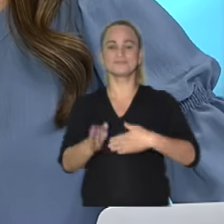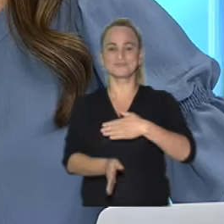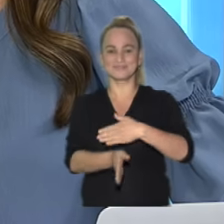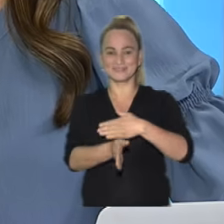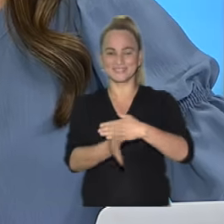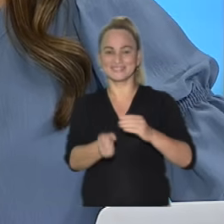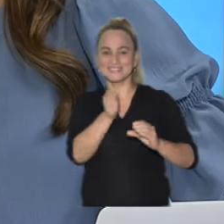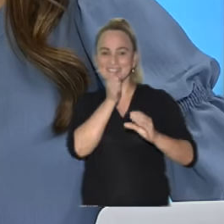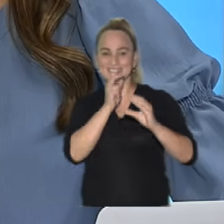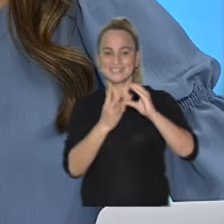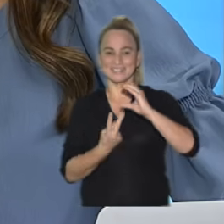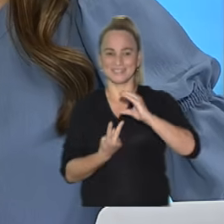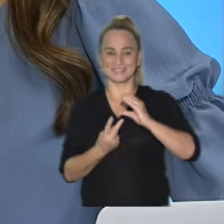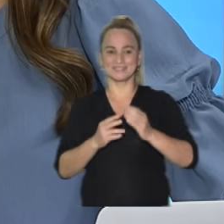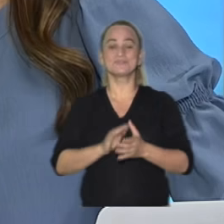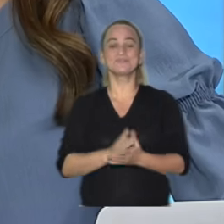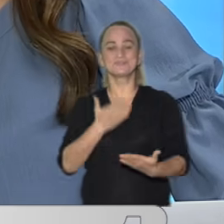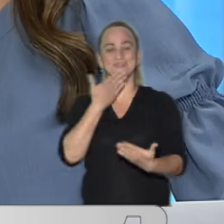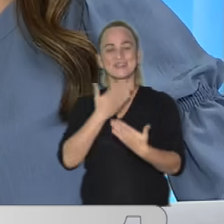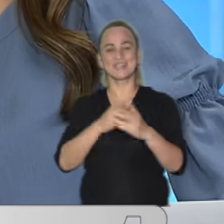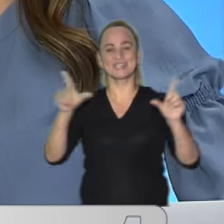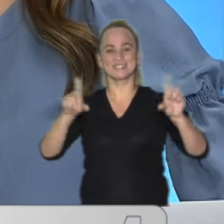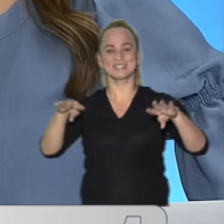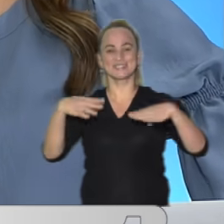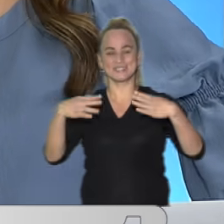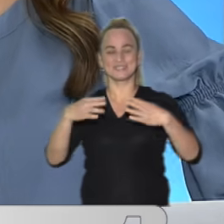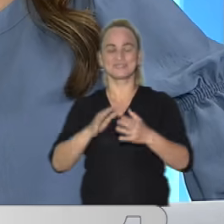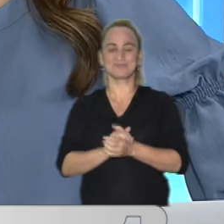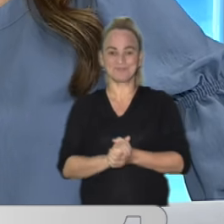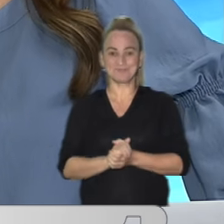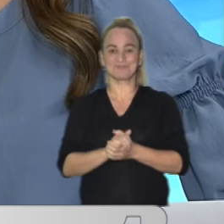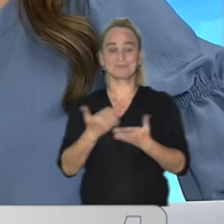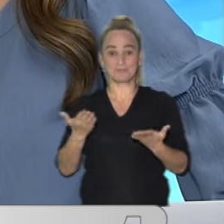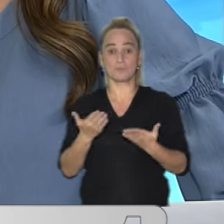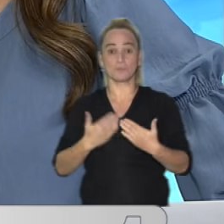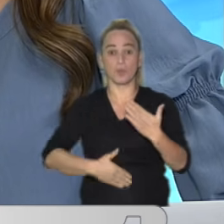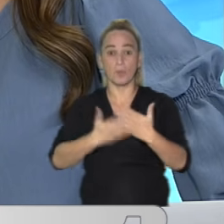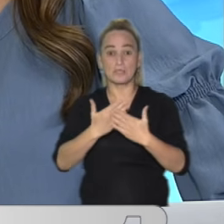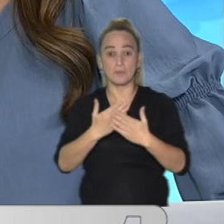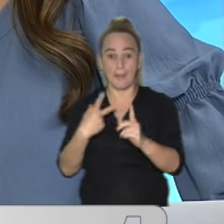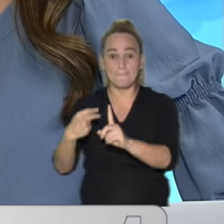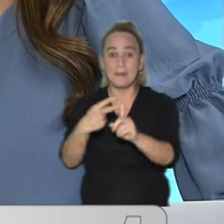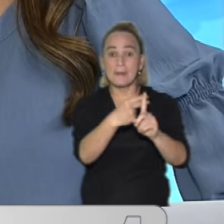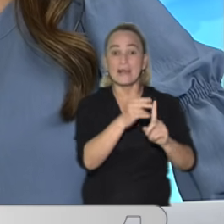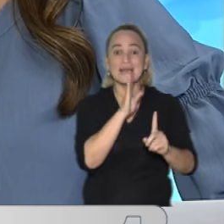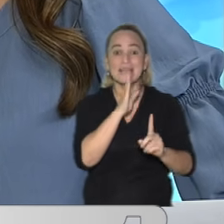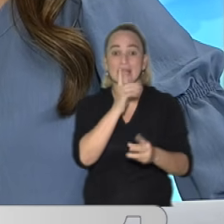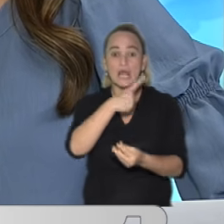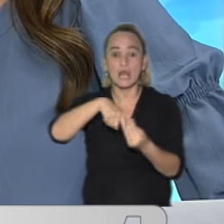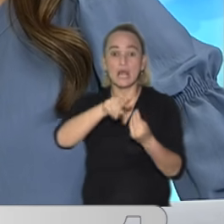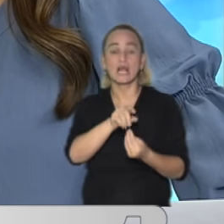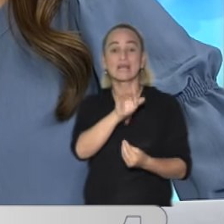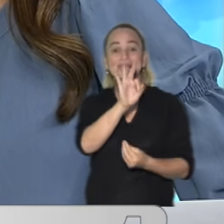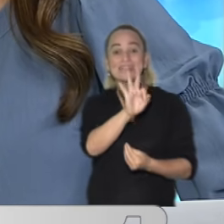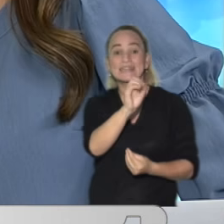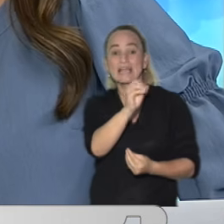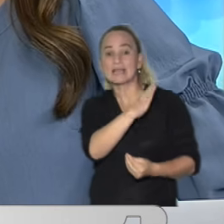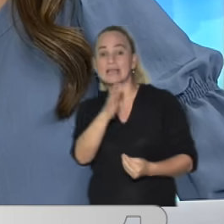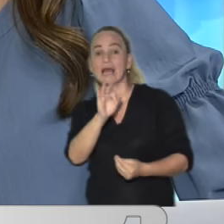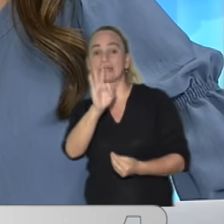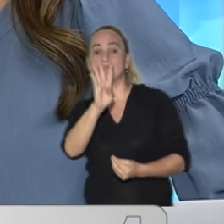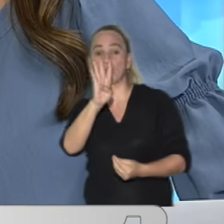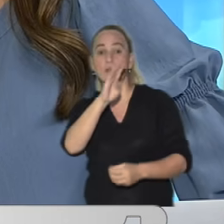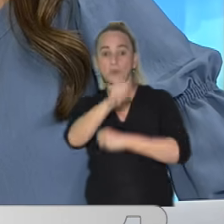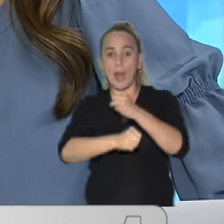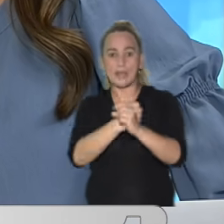Seguimos en Noticentro 1 CMI. Gracias por continuar con nosotros. Arrancó la vacunación para personas con edades entre los 30